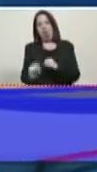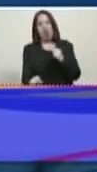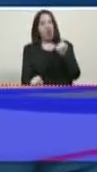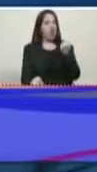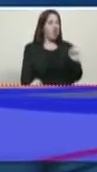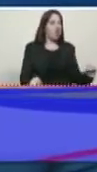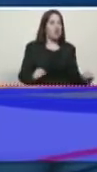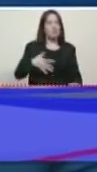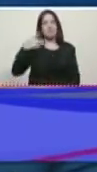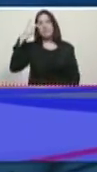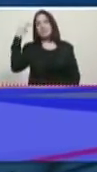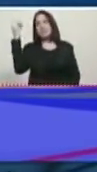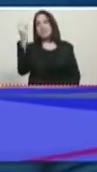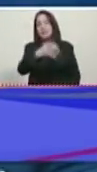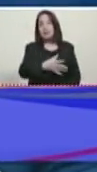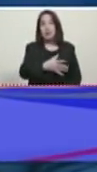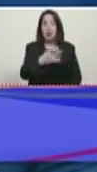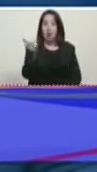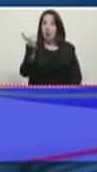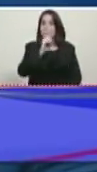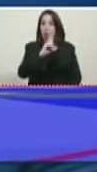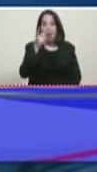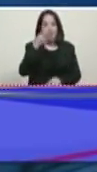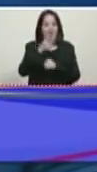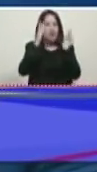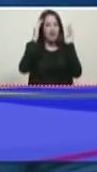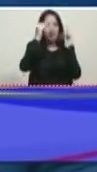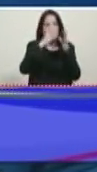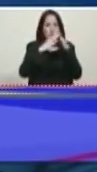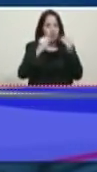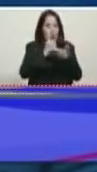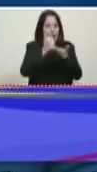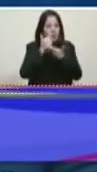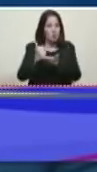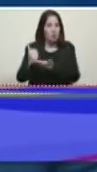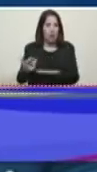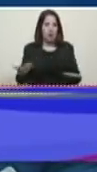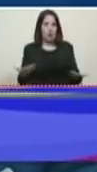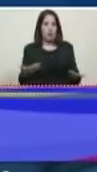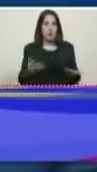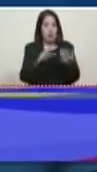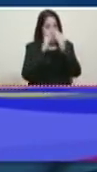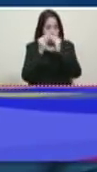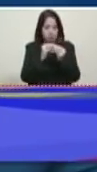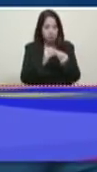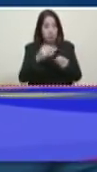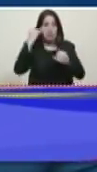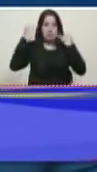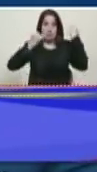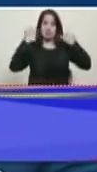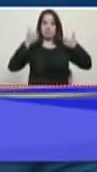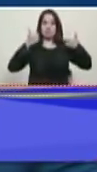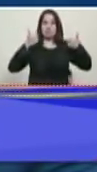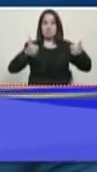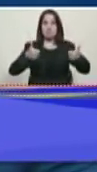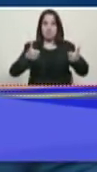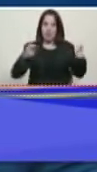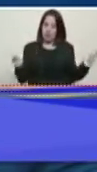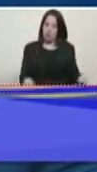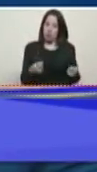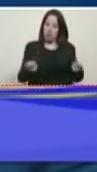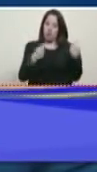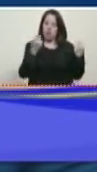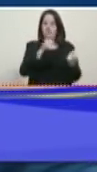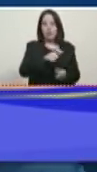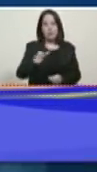cual usted hablaba el otro día en la toma de posiciones tsj por lo tanto este tipo de iniciativas terminan motivando a la